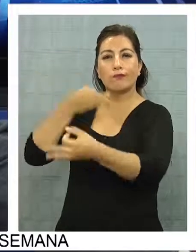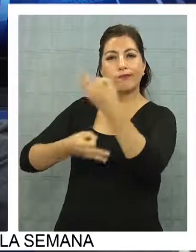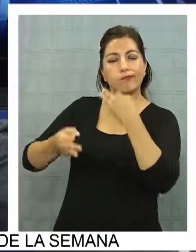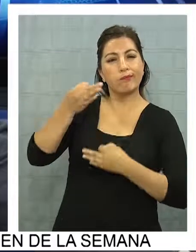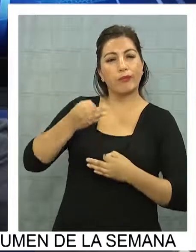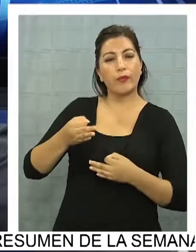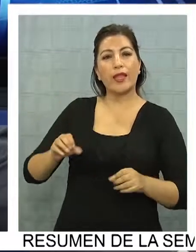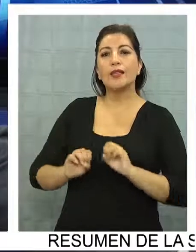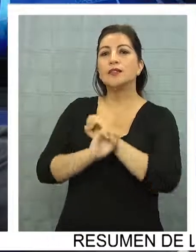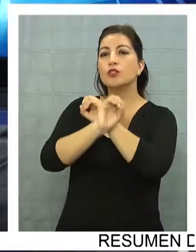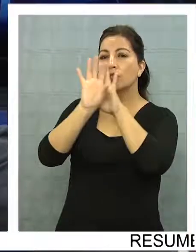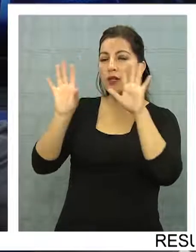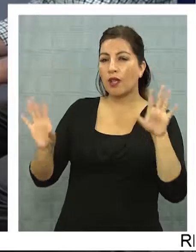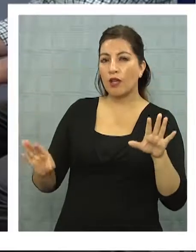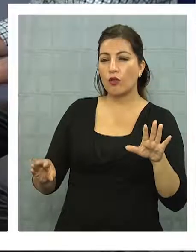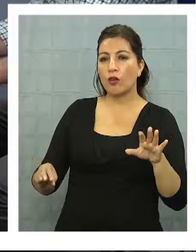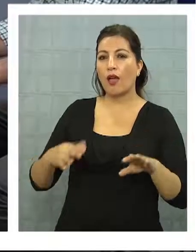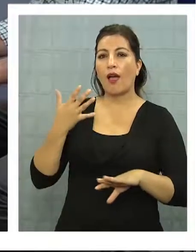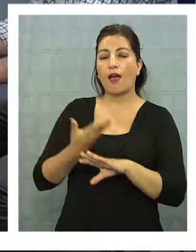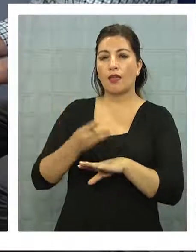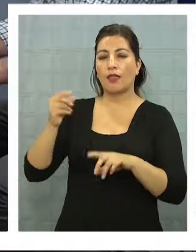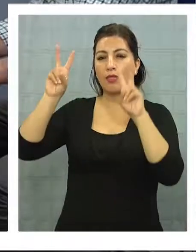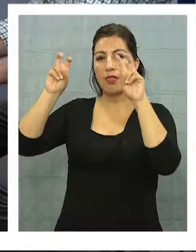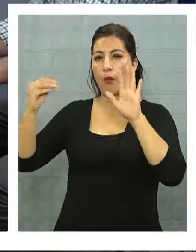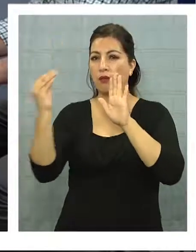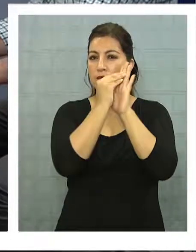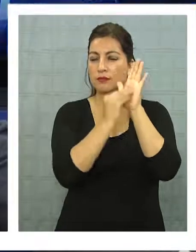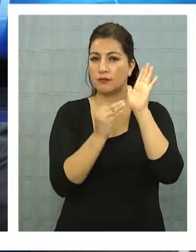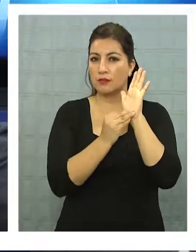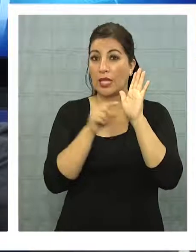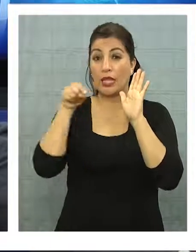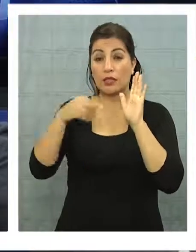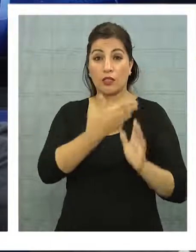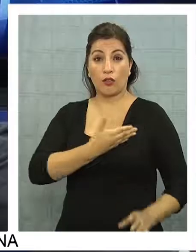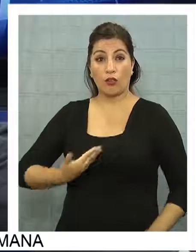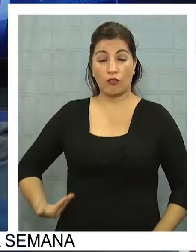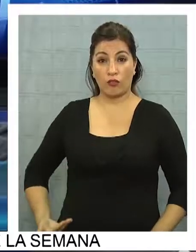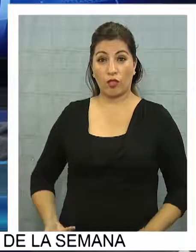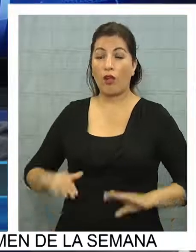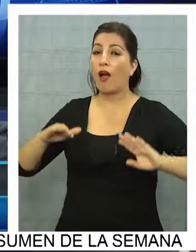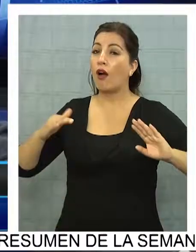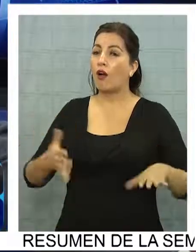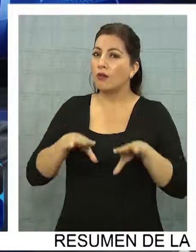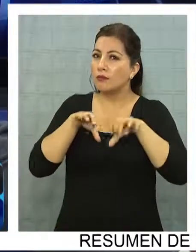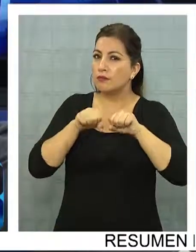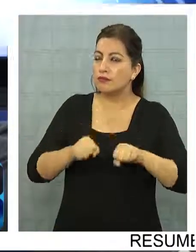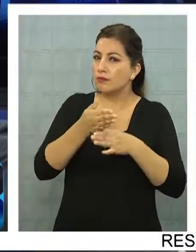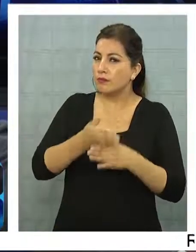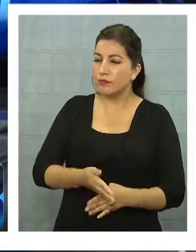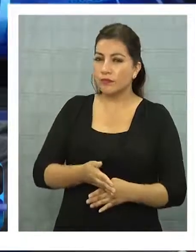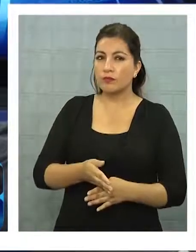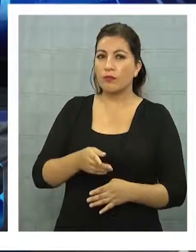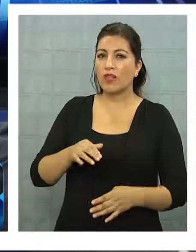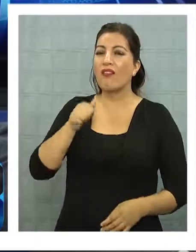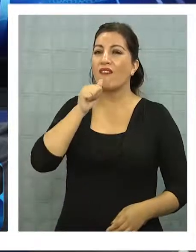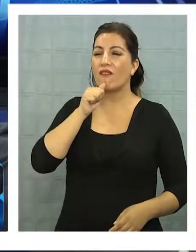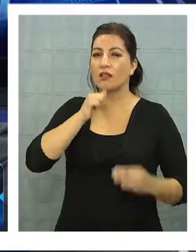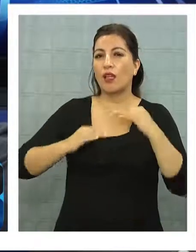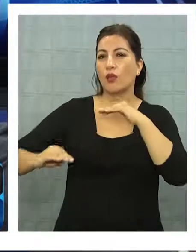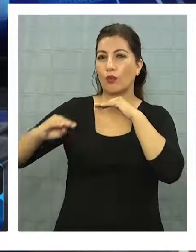de reformas, y que a medio camino se fue enredando, se fue enredando, digamos, con distintos temas, y ahora no está muy claro si